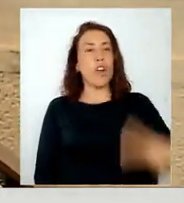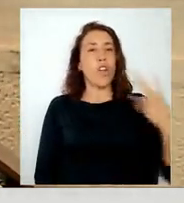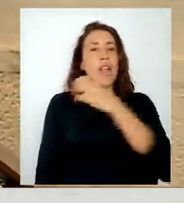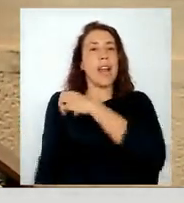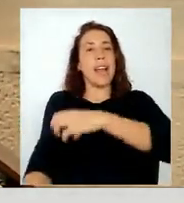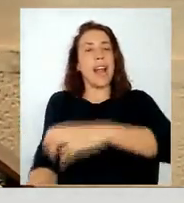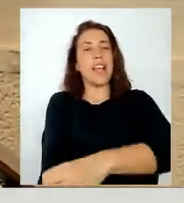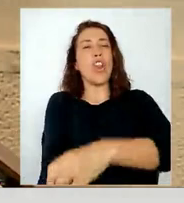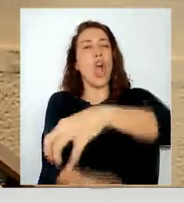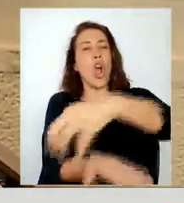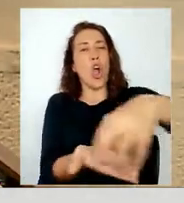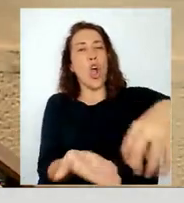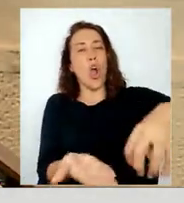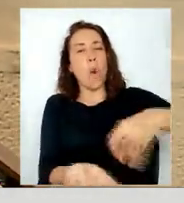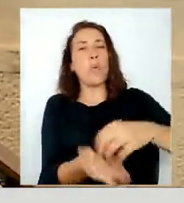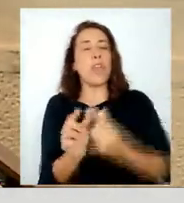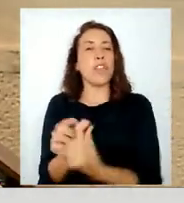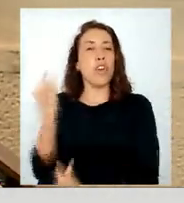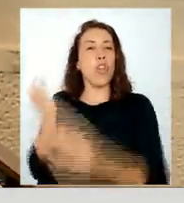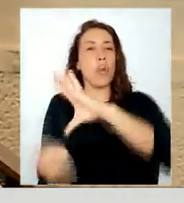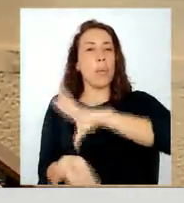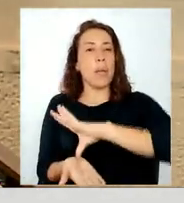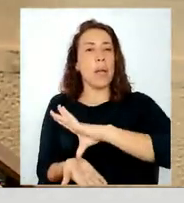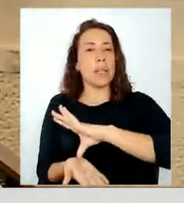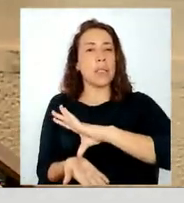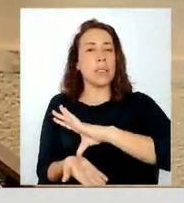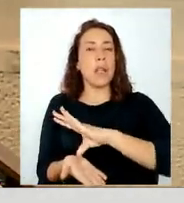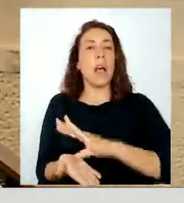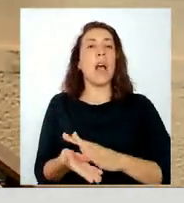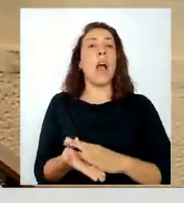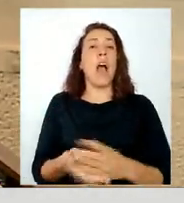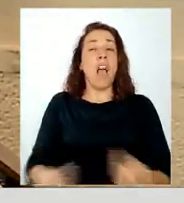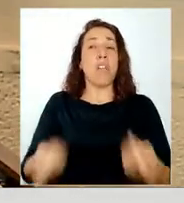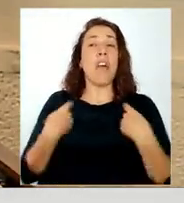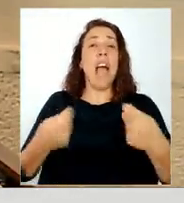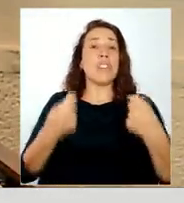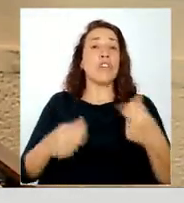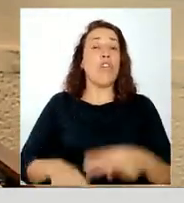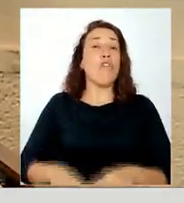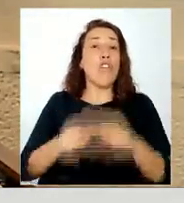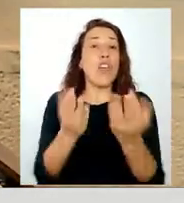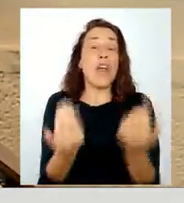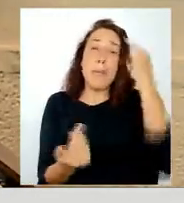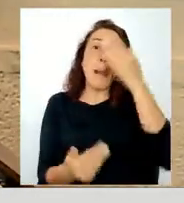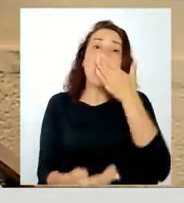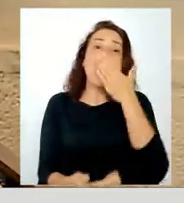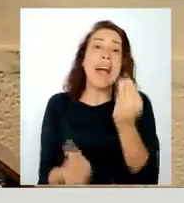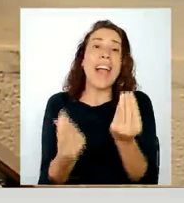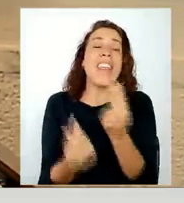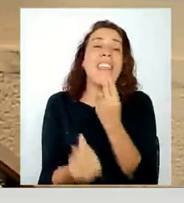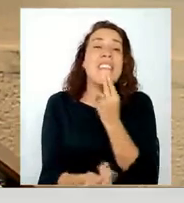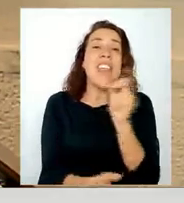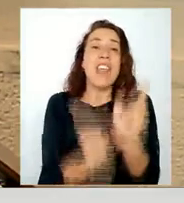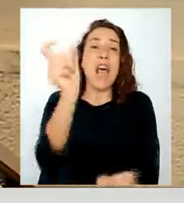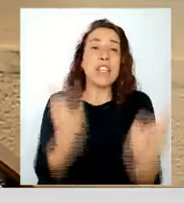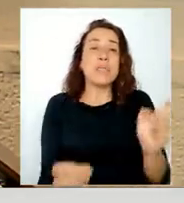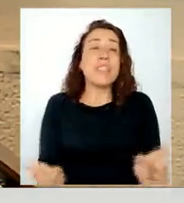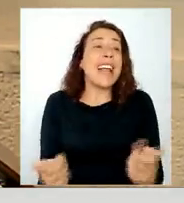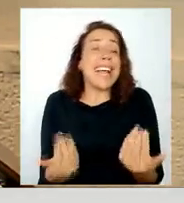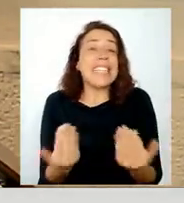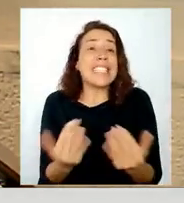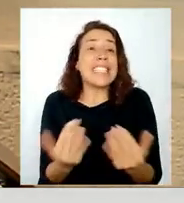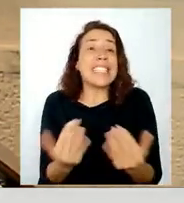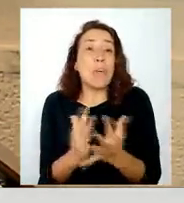a nivel nacional se están dilapidando los recursos que son necesarios para mejorar la calidad de vida de la gente que más lo necesita cuando vemos